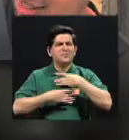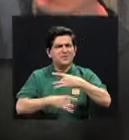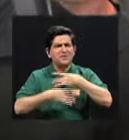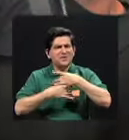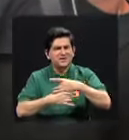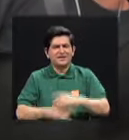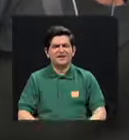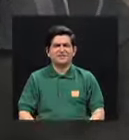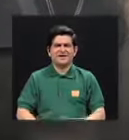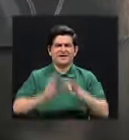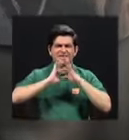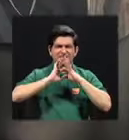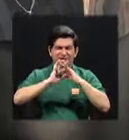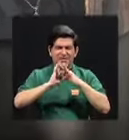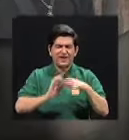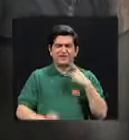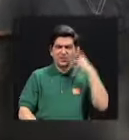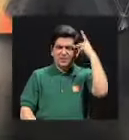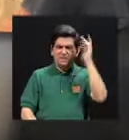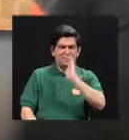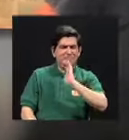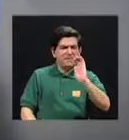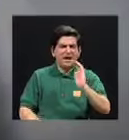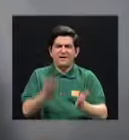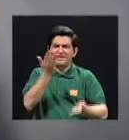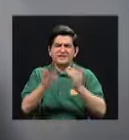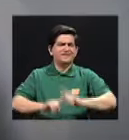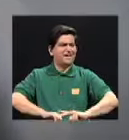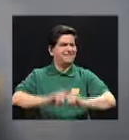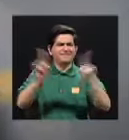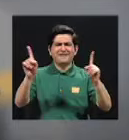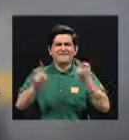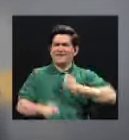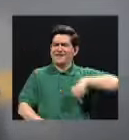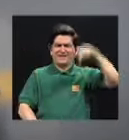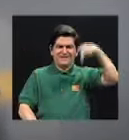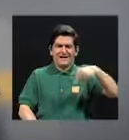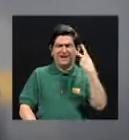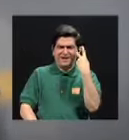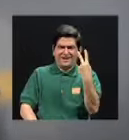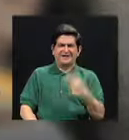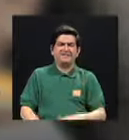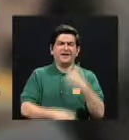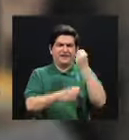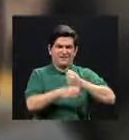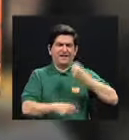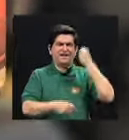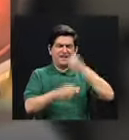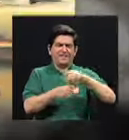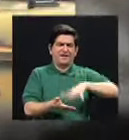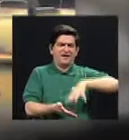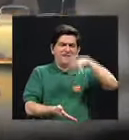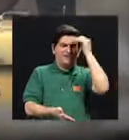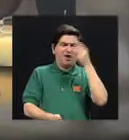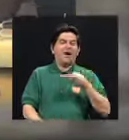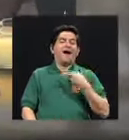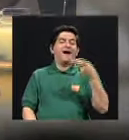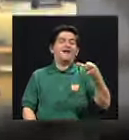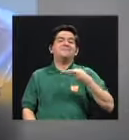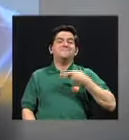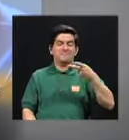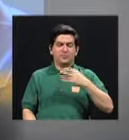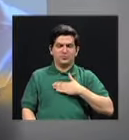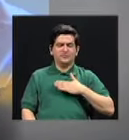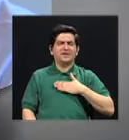cómo la forma de relacionarse de los padres con los niños es un poco distinta a la que nosotros vemos acá. Creo que el trabajo y el aprendizaje